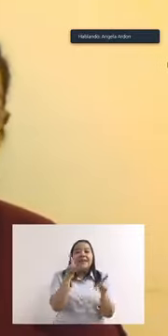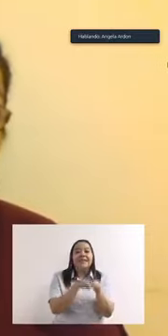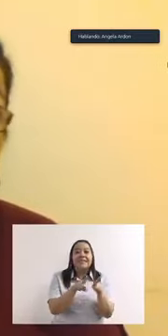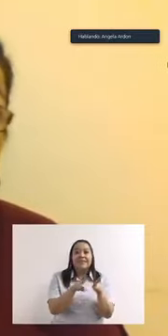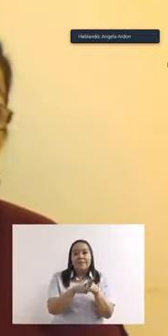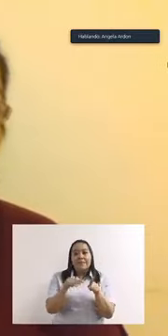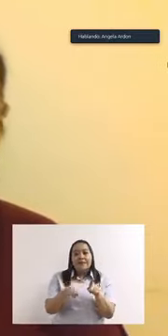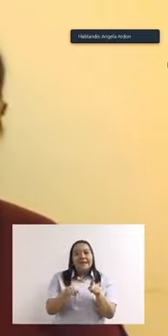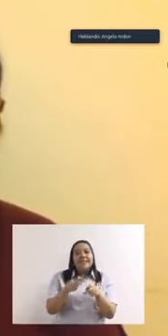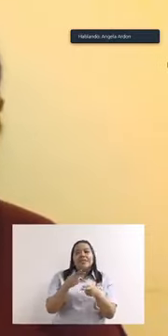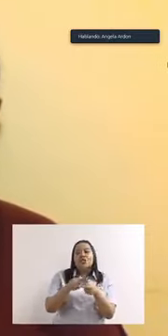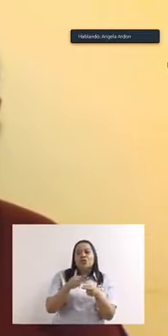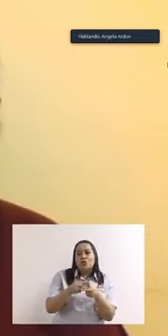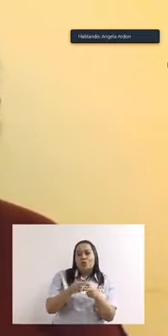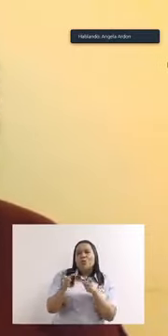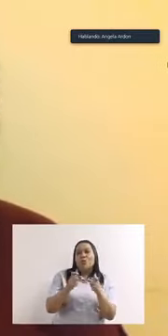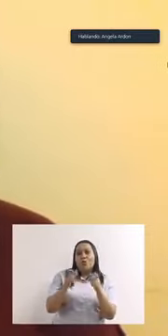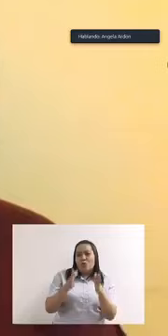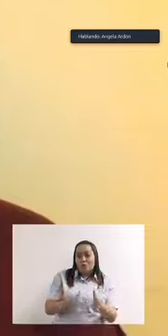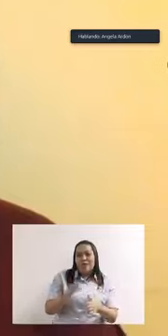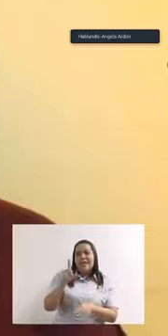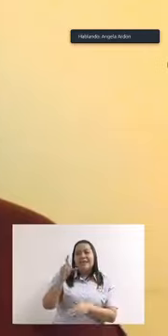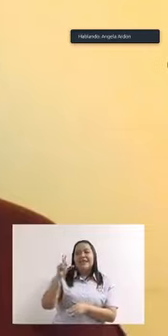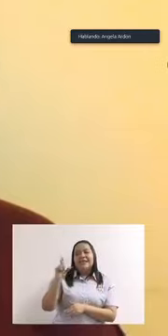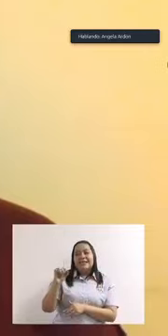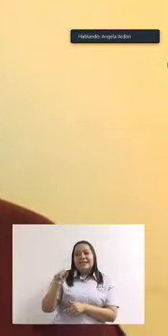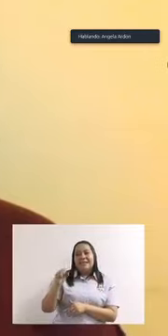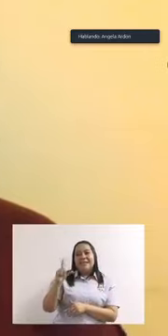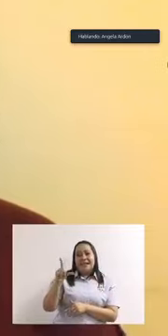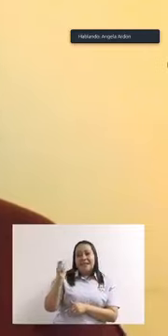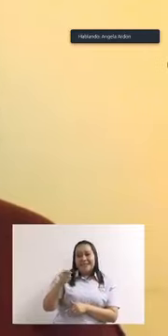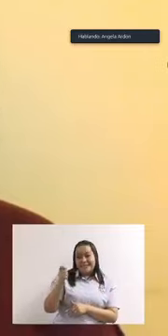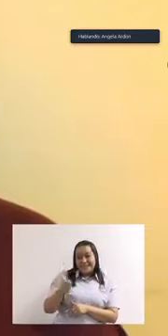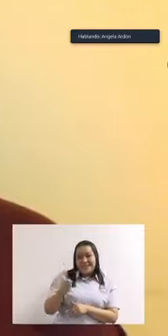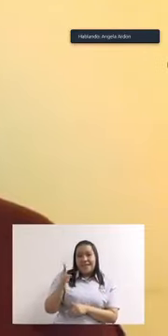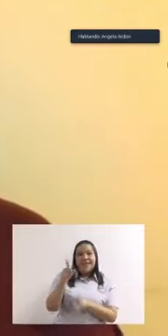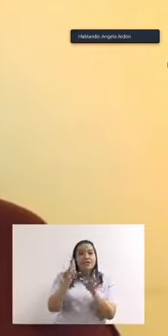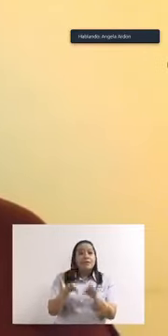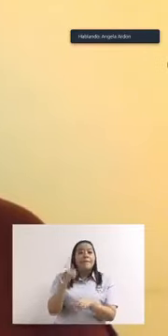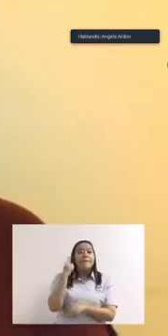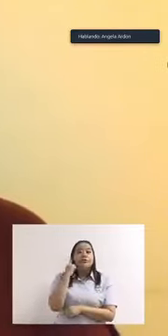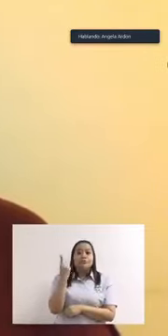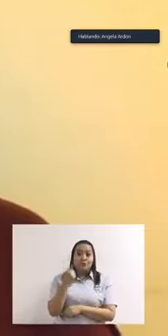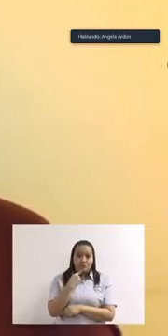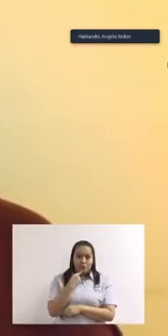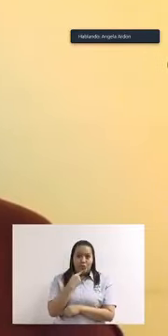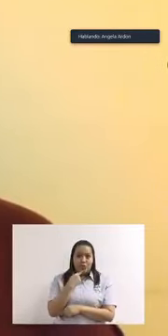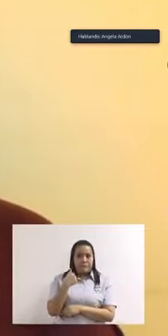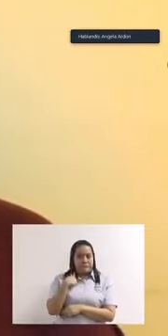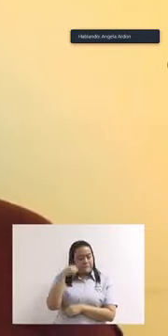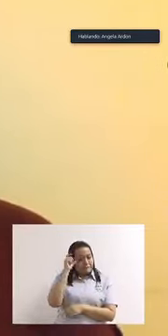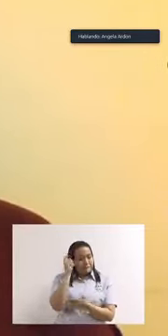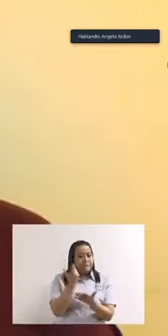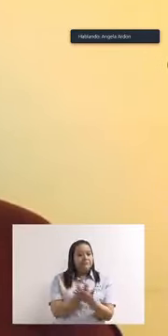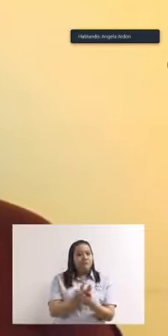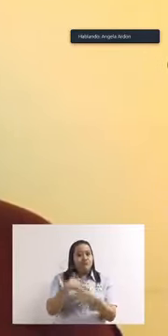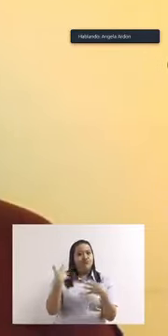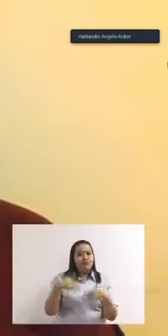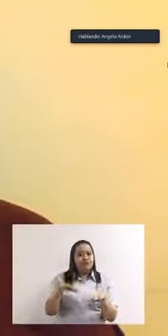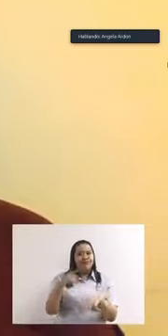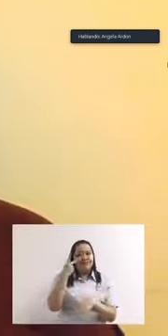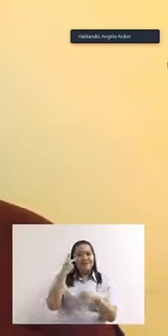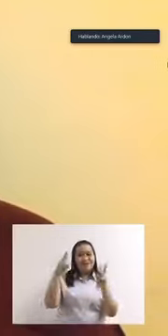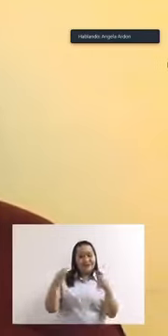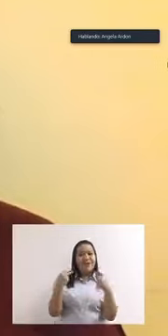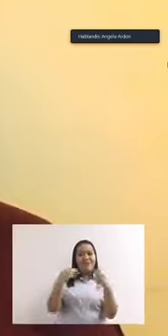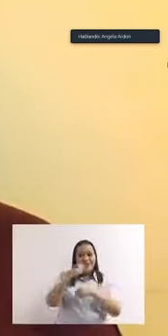de nuestra directora ejecutiva, la licenciada Orquídea Centeno, que es una persona sorda, y creo que está entre los que están viendo en Facebook.